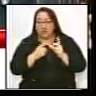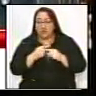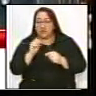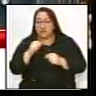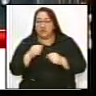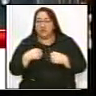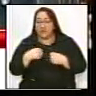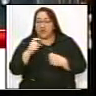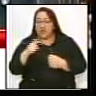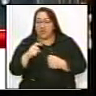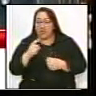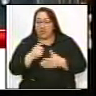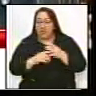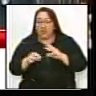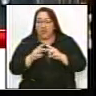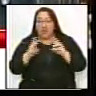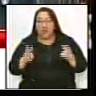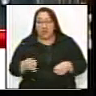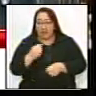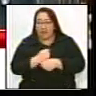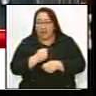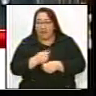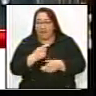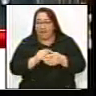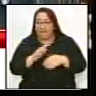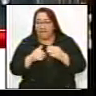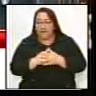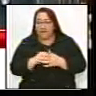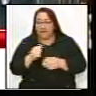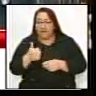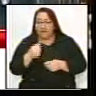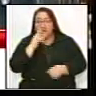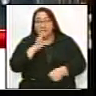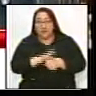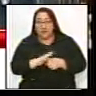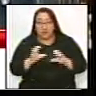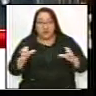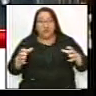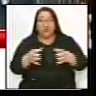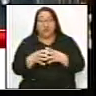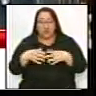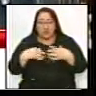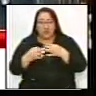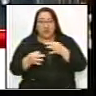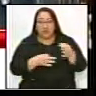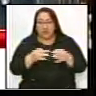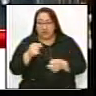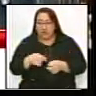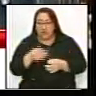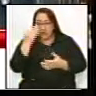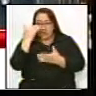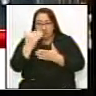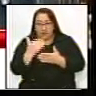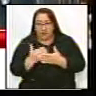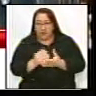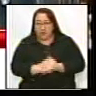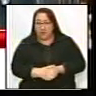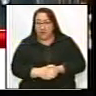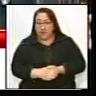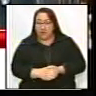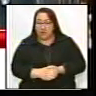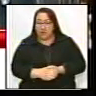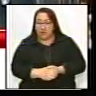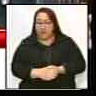sí sería necesario que se lleve una mesa de trabajo para que todas las autoridades comprometidas puedan explicar a detalle